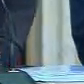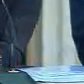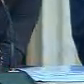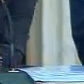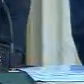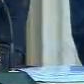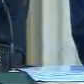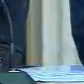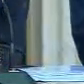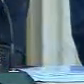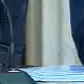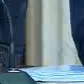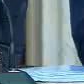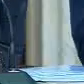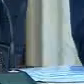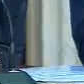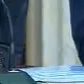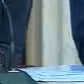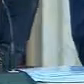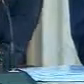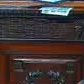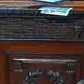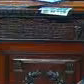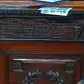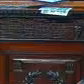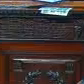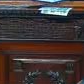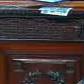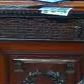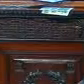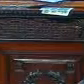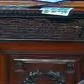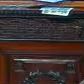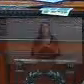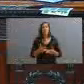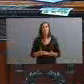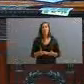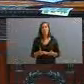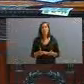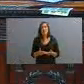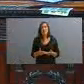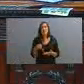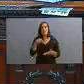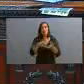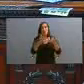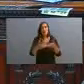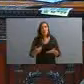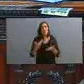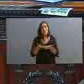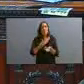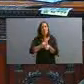que es el mundo, y en Argentina es más redondo que en ninguna parte. Es un proyecto que viene a modificar una ley de